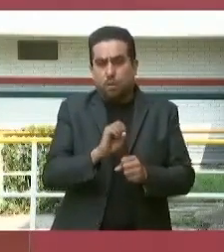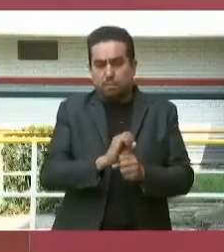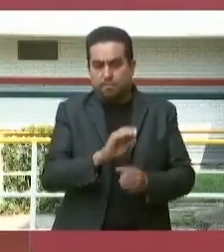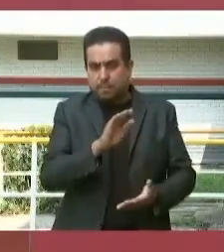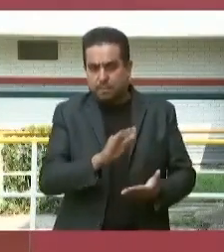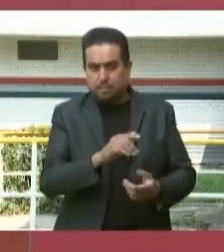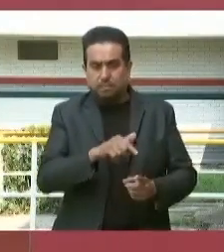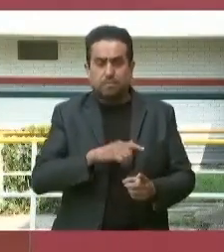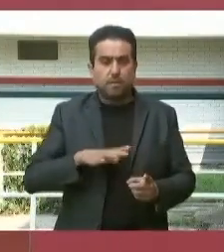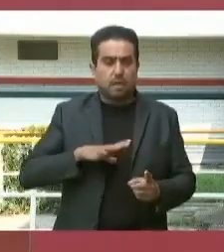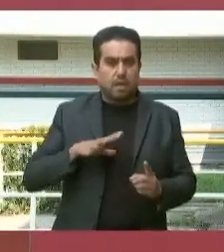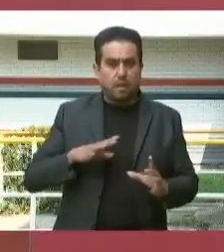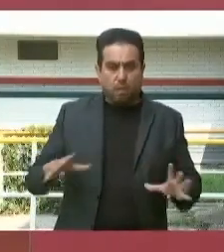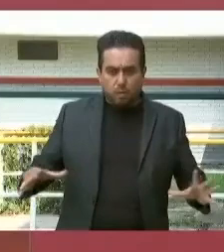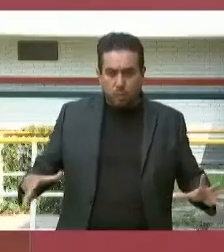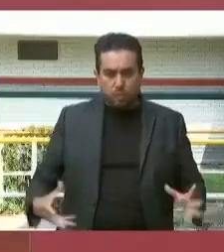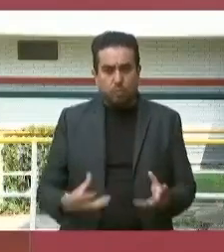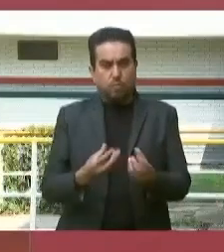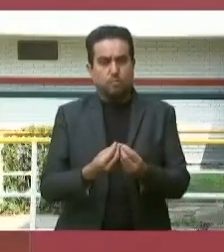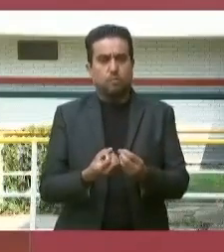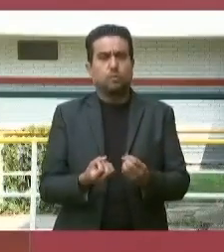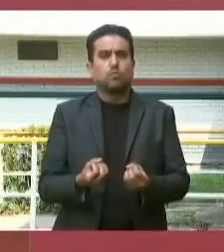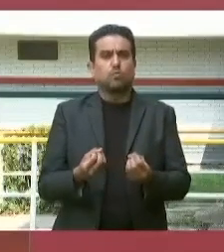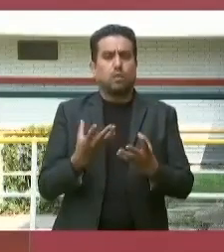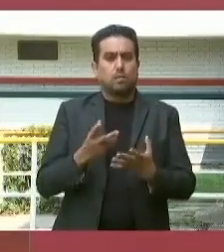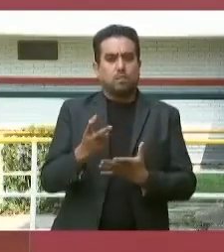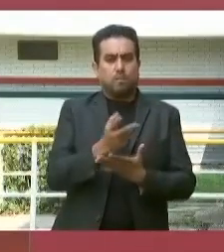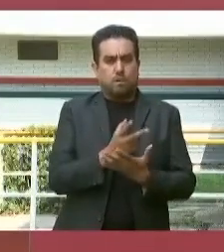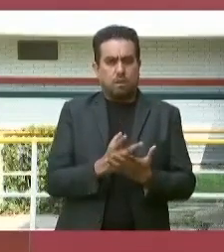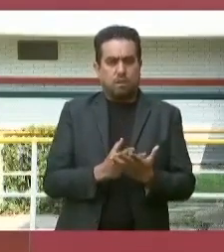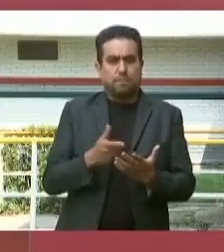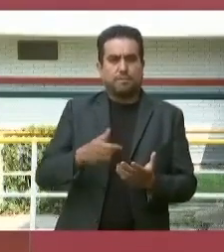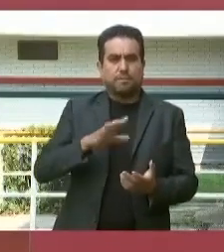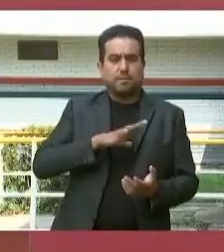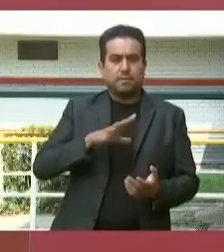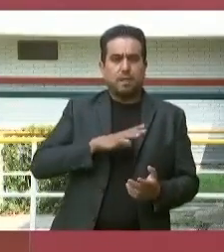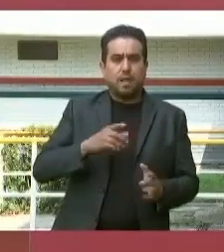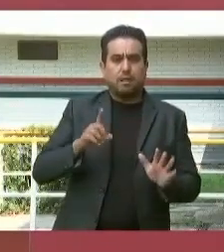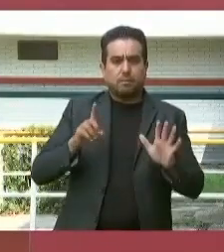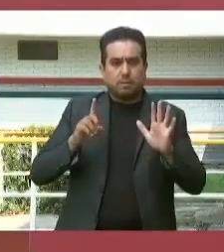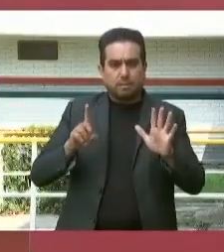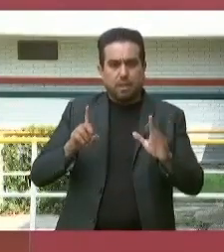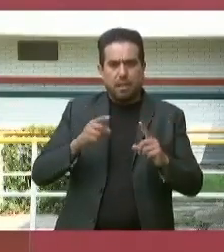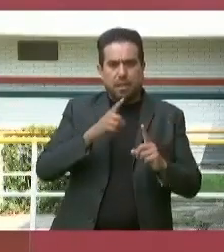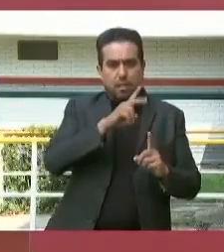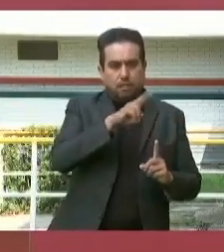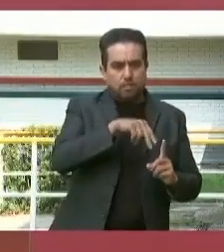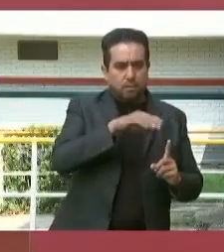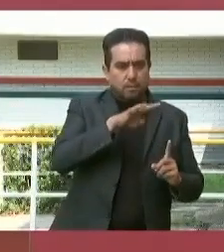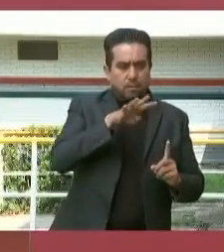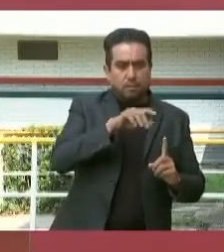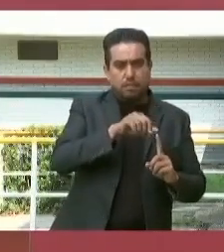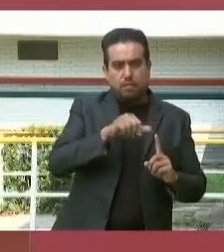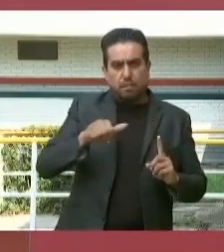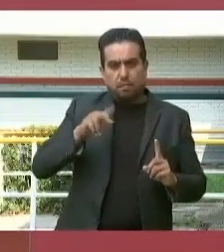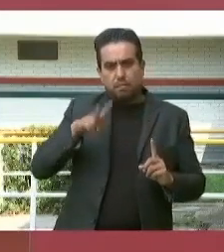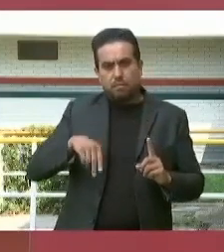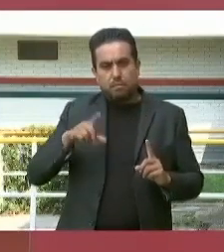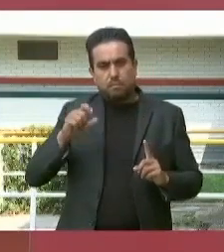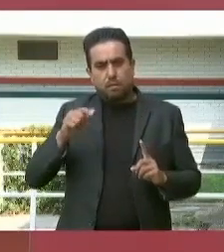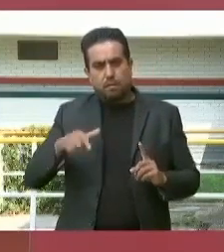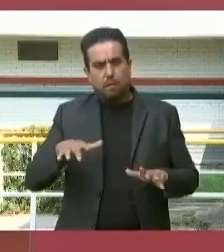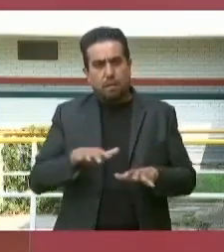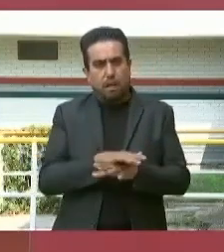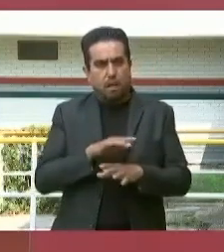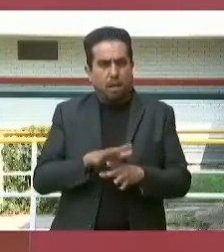conjunto el avance real que tenemos del programa de las seis refinerías entre el 2019 y el 2020 para el